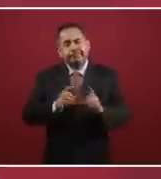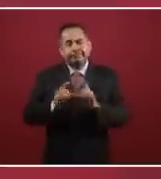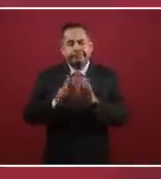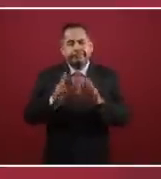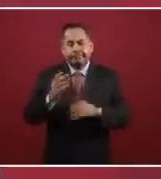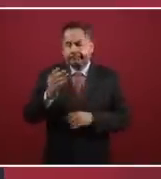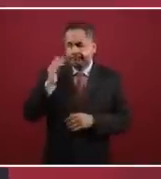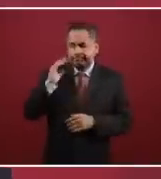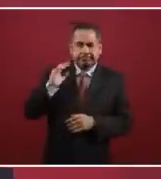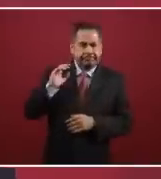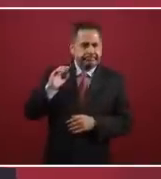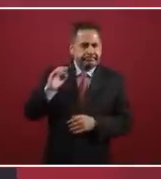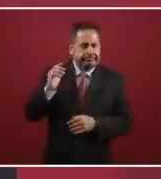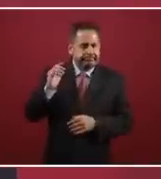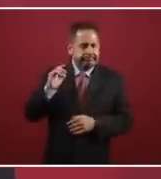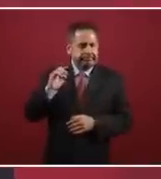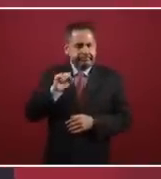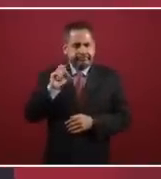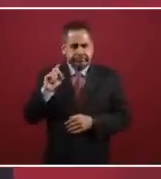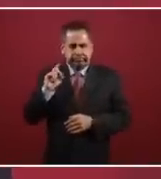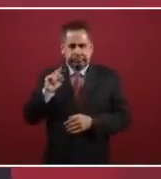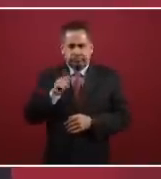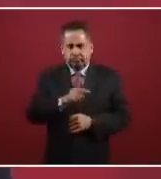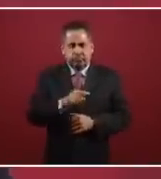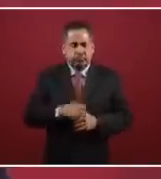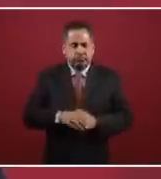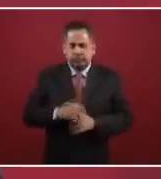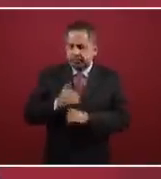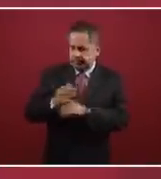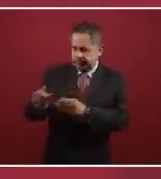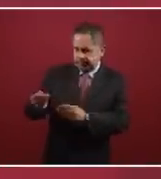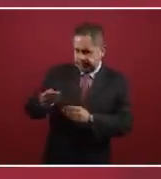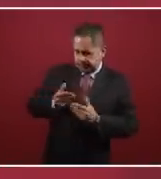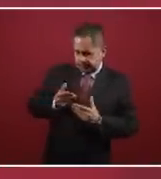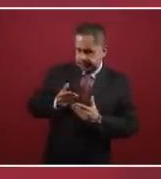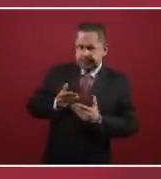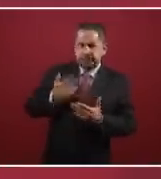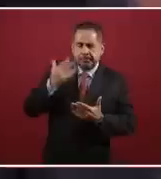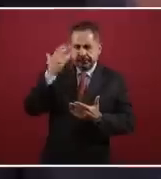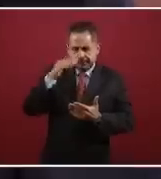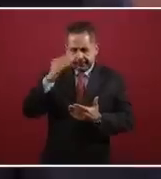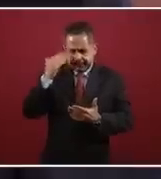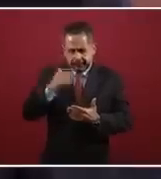ocurridos el fin de semana, estoy informado y